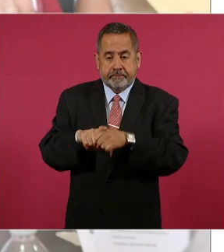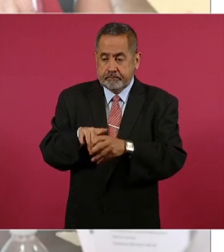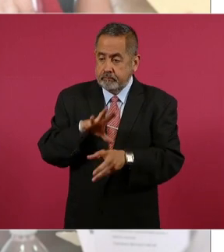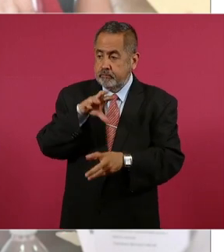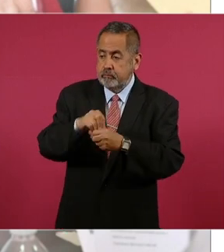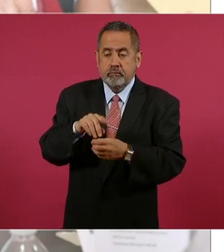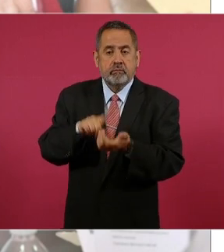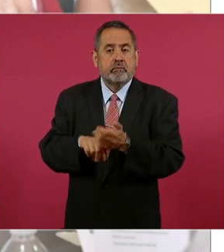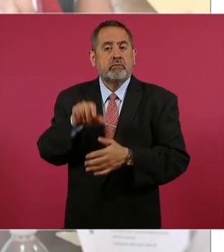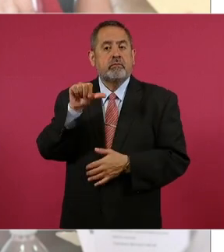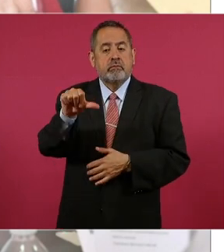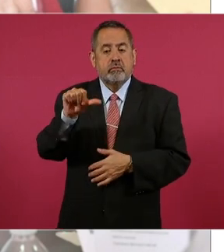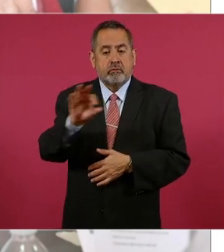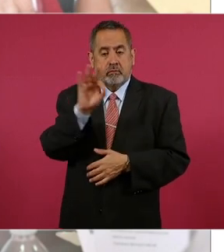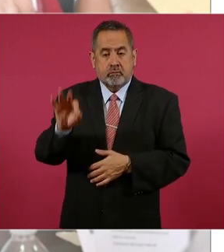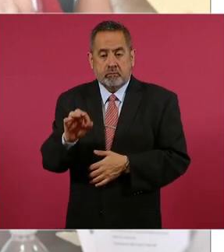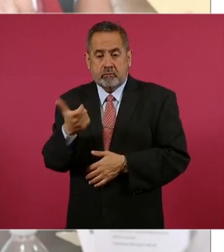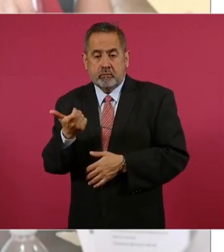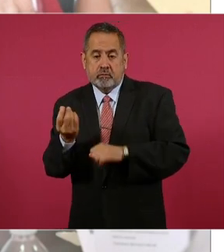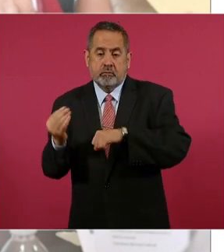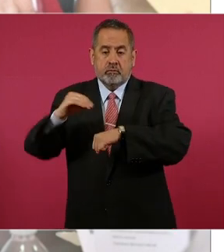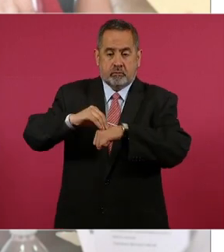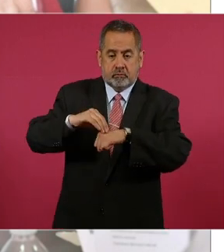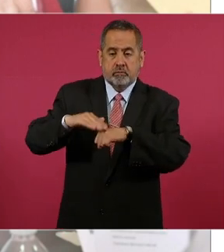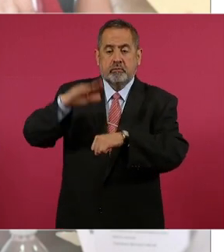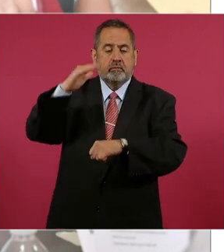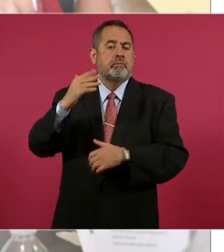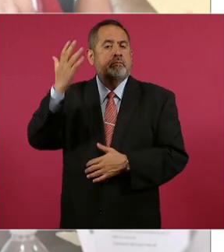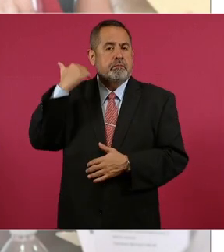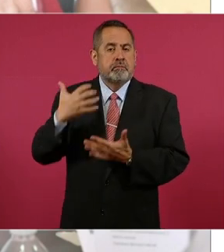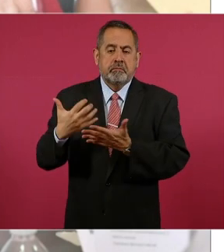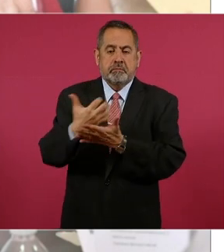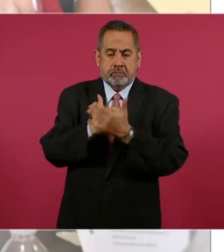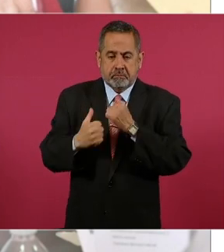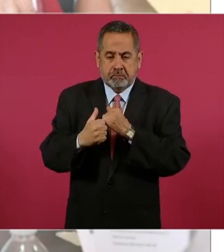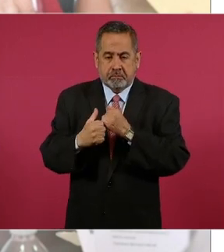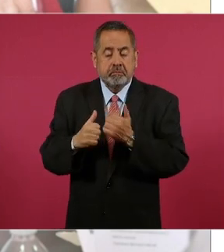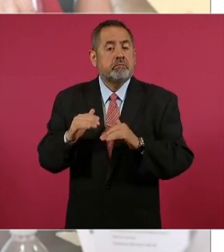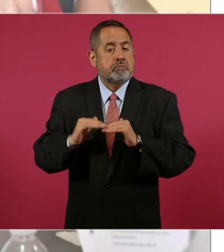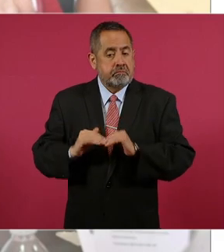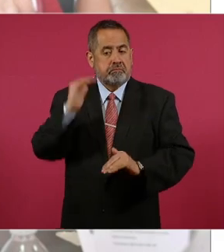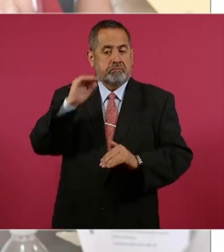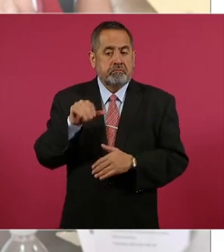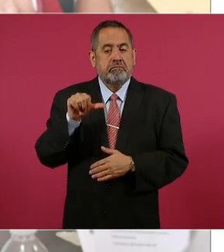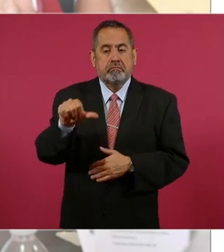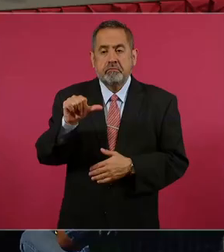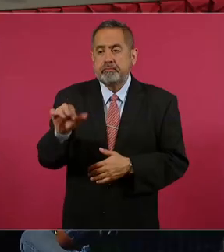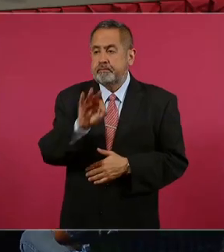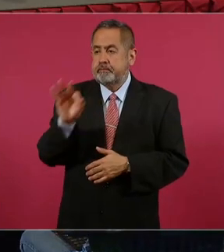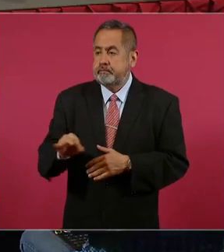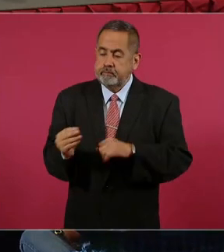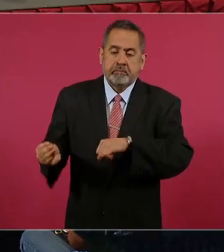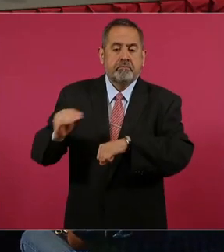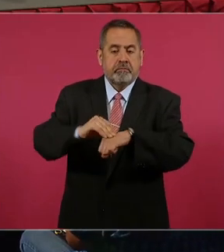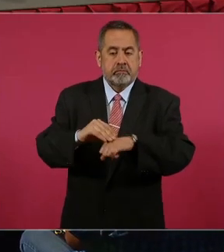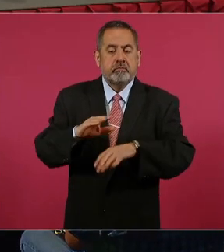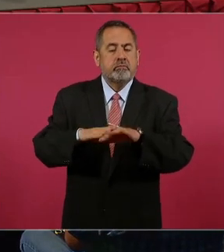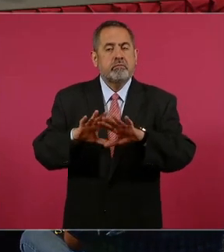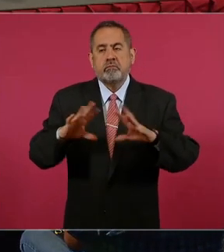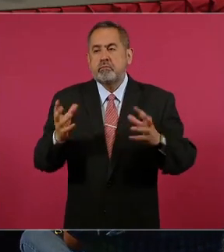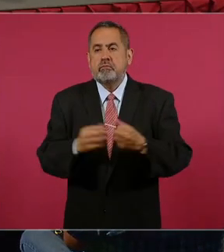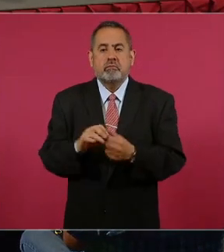por ciento de incremento respecto a lo que ganaban en promedio en estos estados. Cerca de